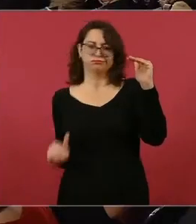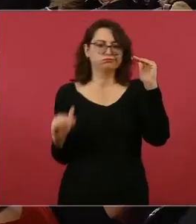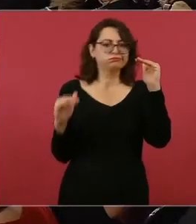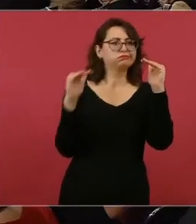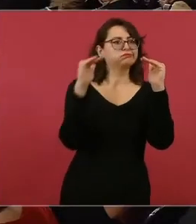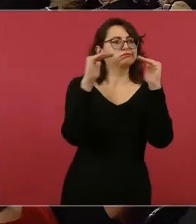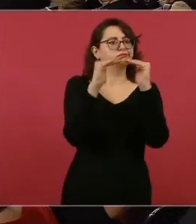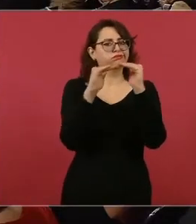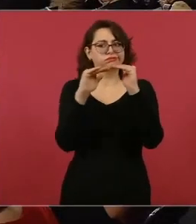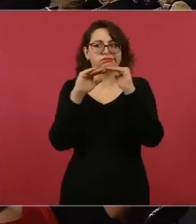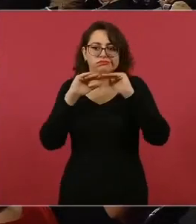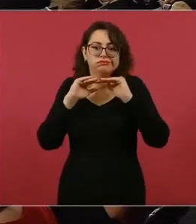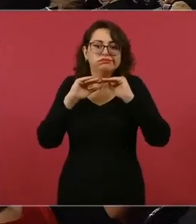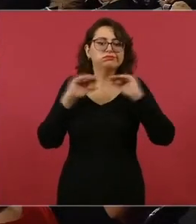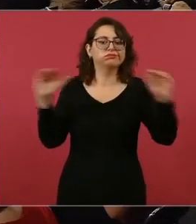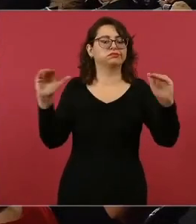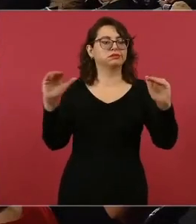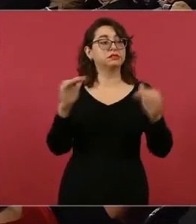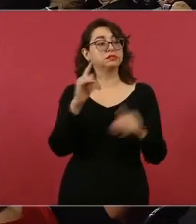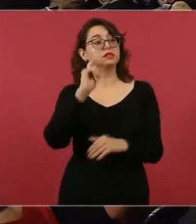Todo esto lo hemos conseguido